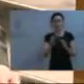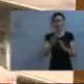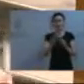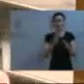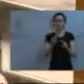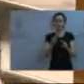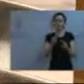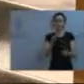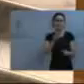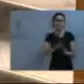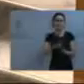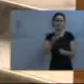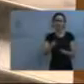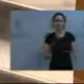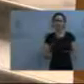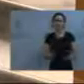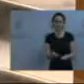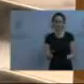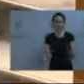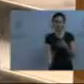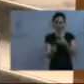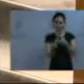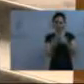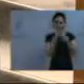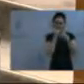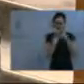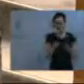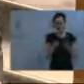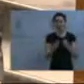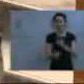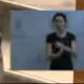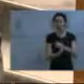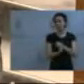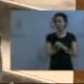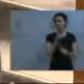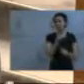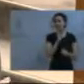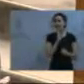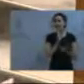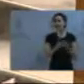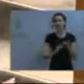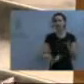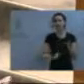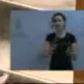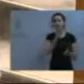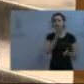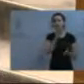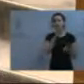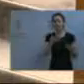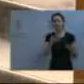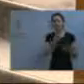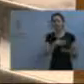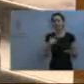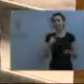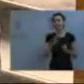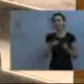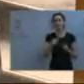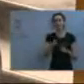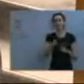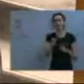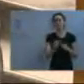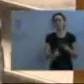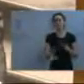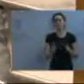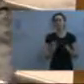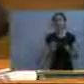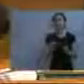y la participación ciudadana. Como digo, esa estrategia está en fase de elaboración y se pretende que en las próximas semanas tengamos ya un